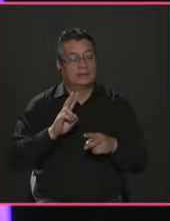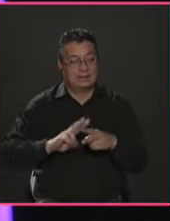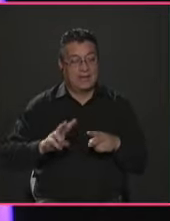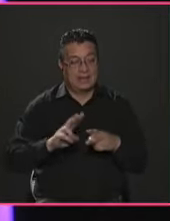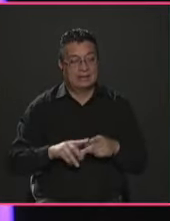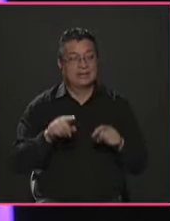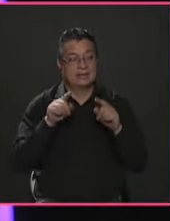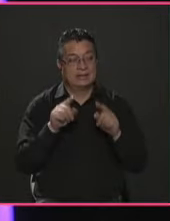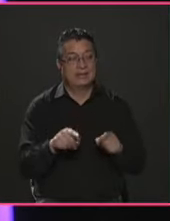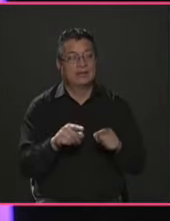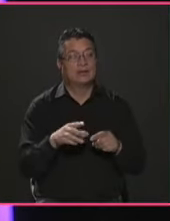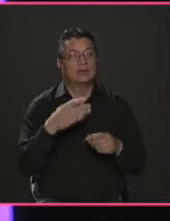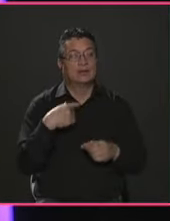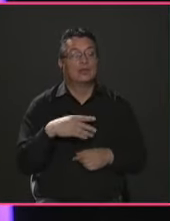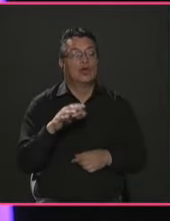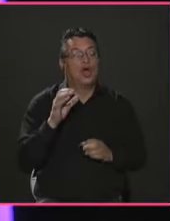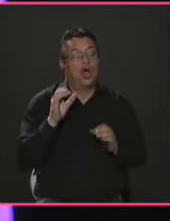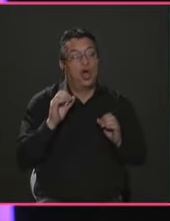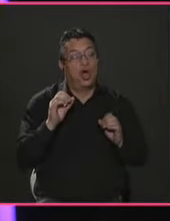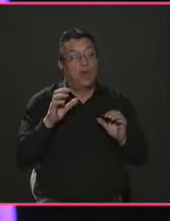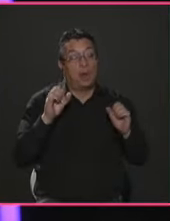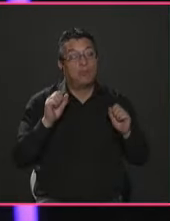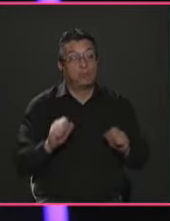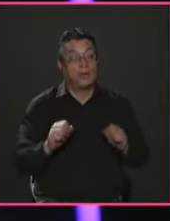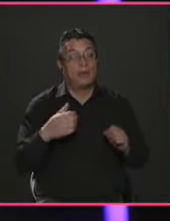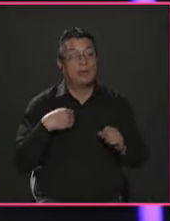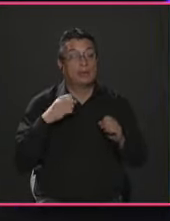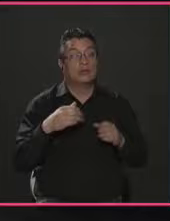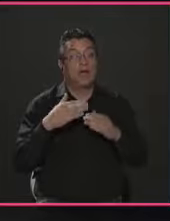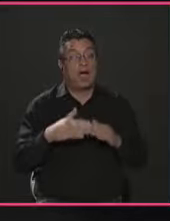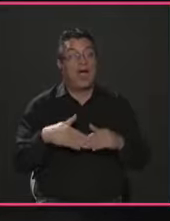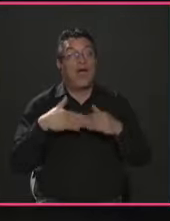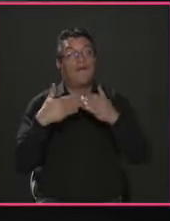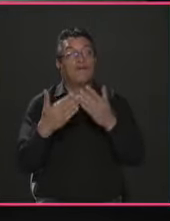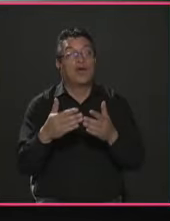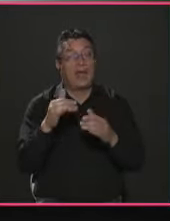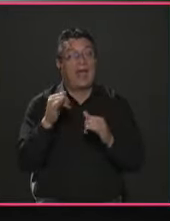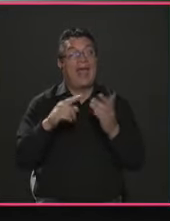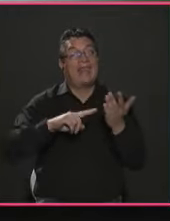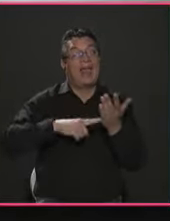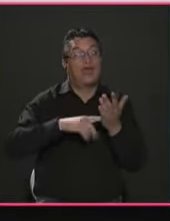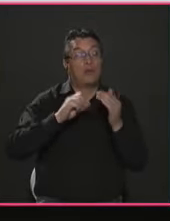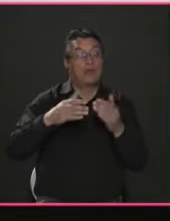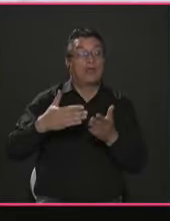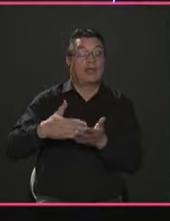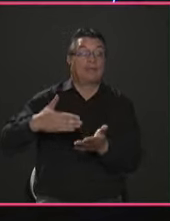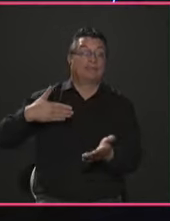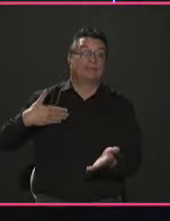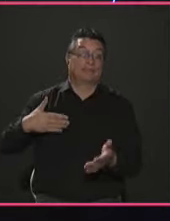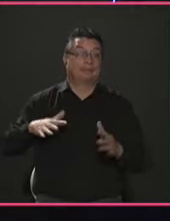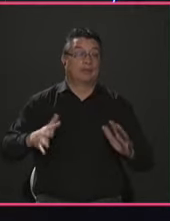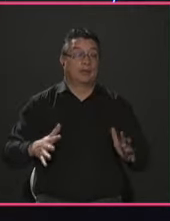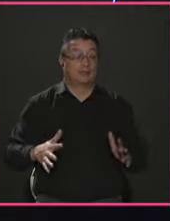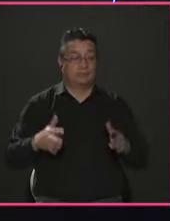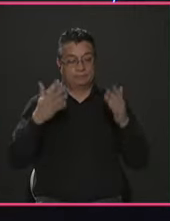que seamos puera de esta teía Muchas